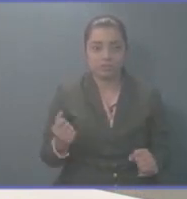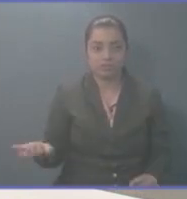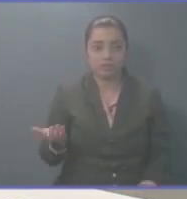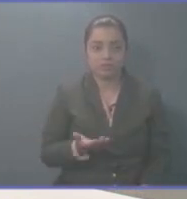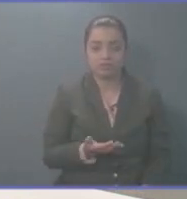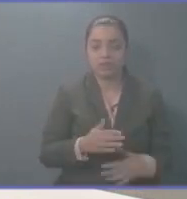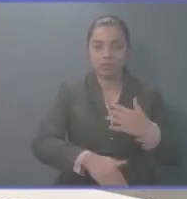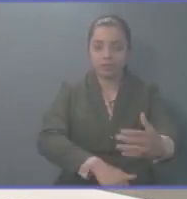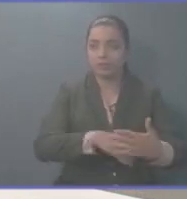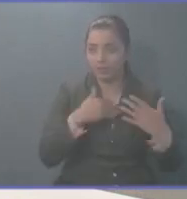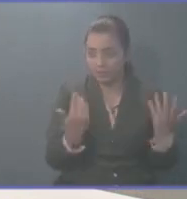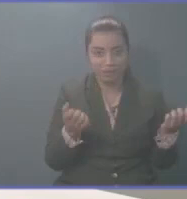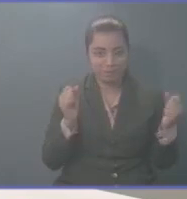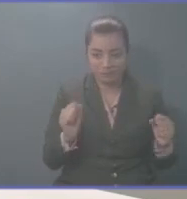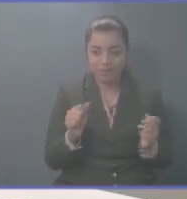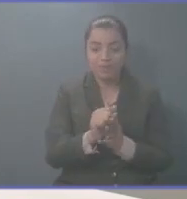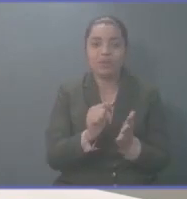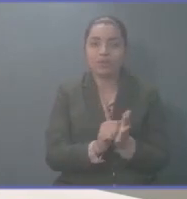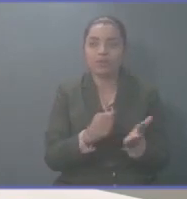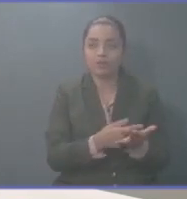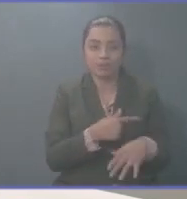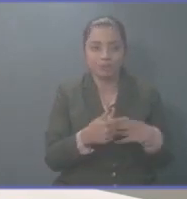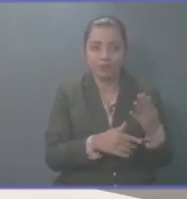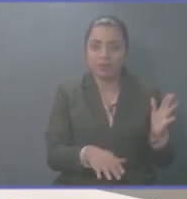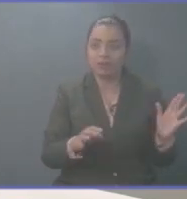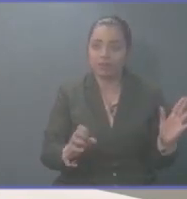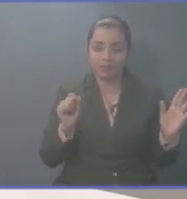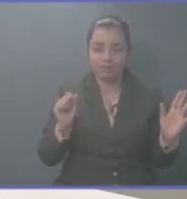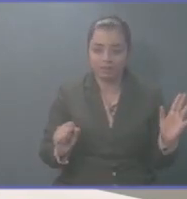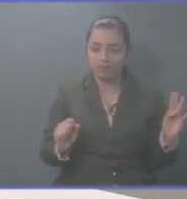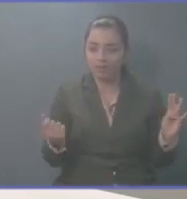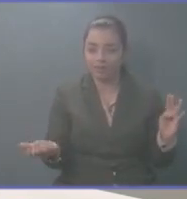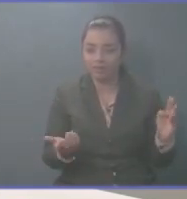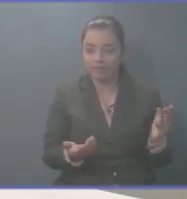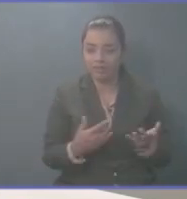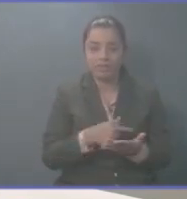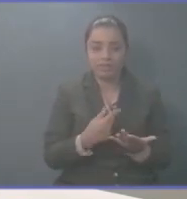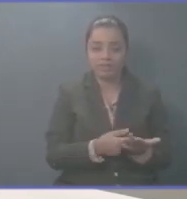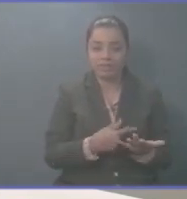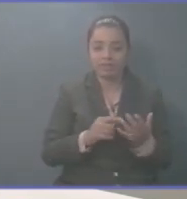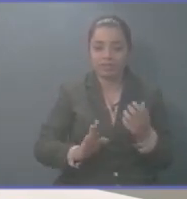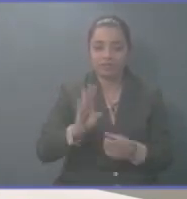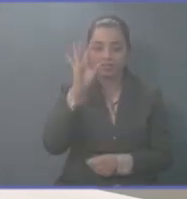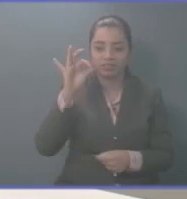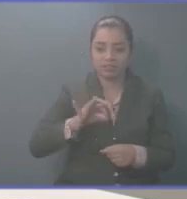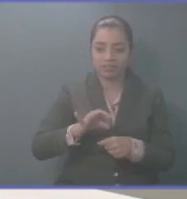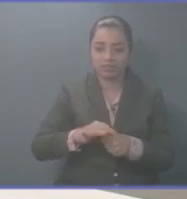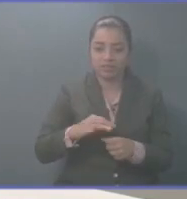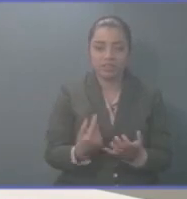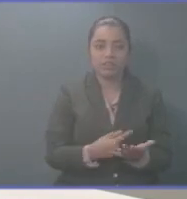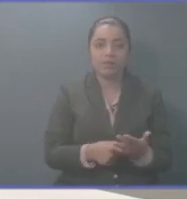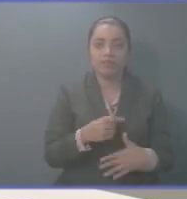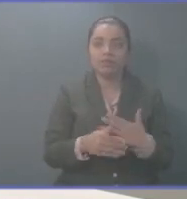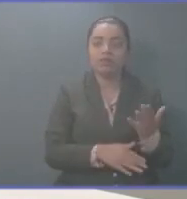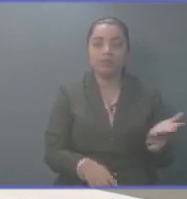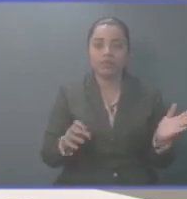tu servidor, el mismo artículo 125, me da la potestad de que todos mis votos y que todo lo que yo diga